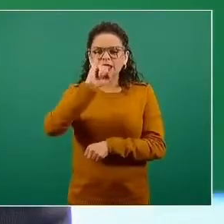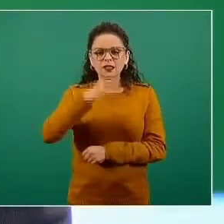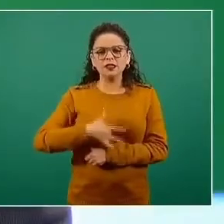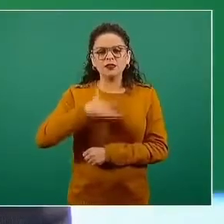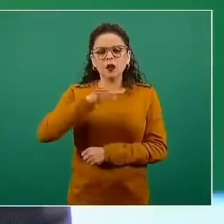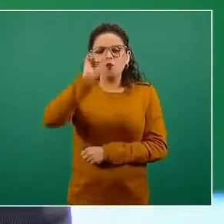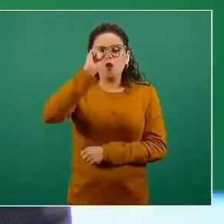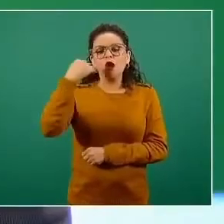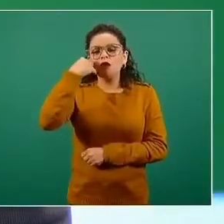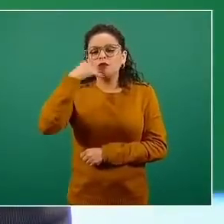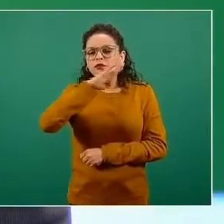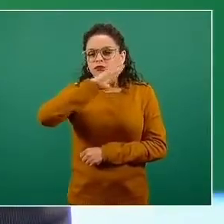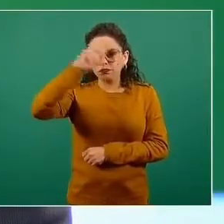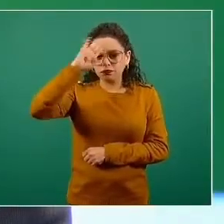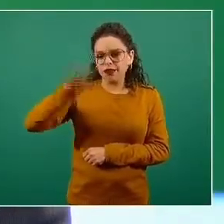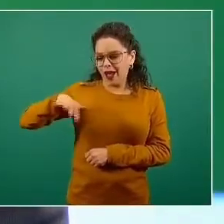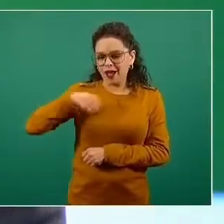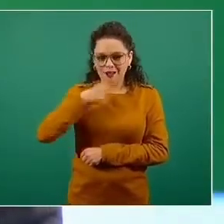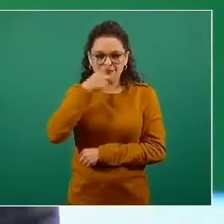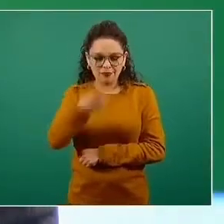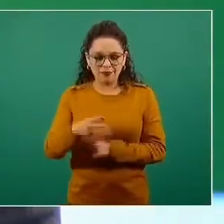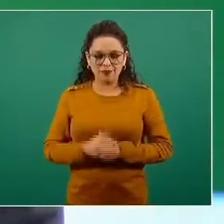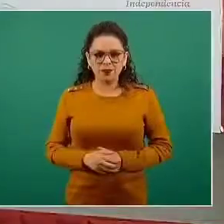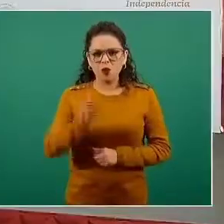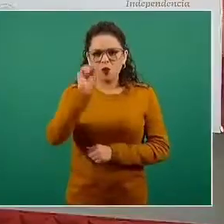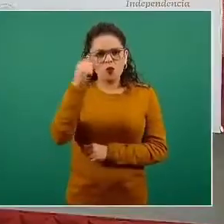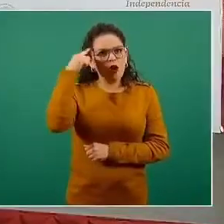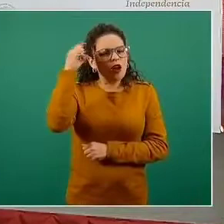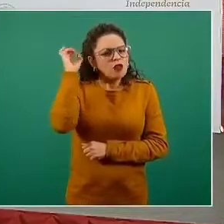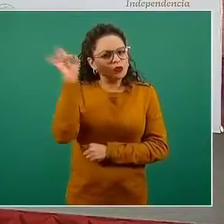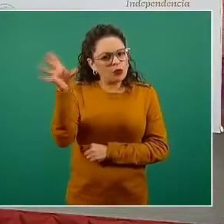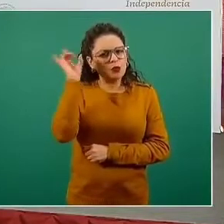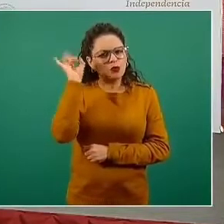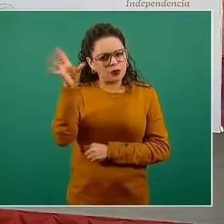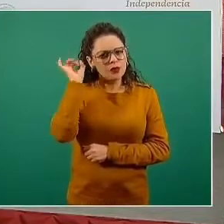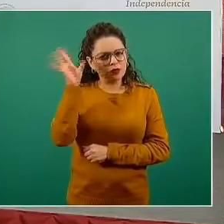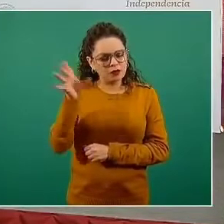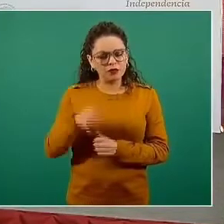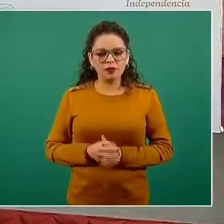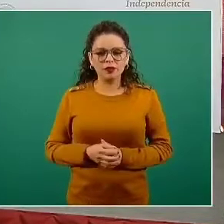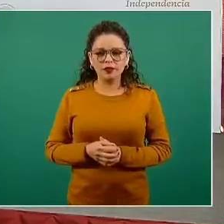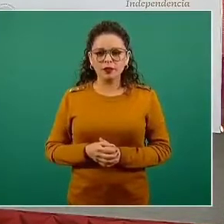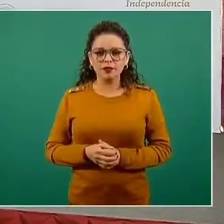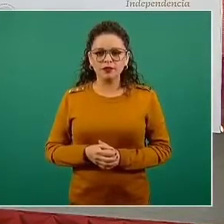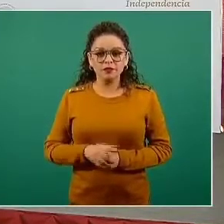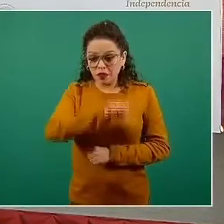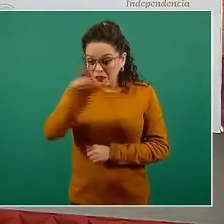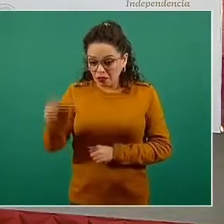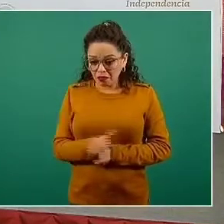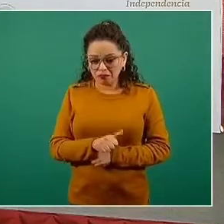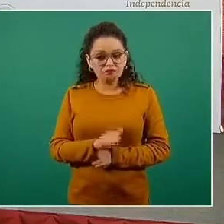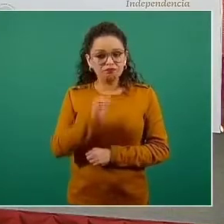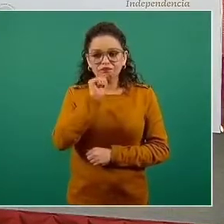febrícula, ya lo habíamos comentado, tuvo un poco de dolor de cabeza y después ha sido nada.